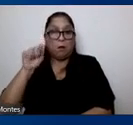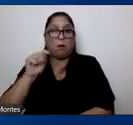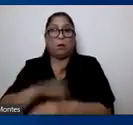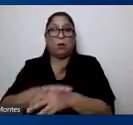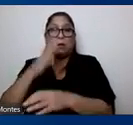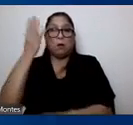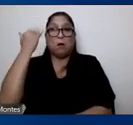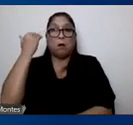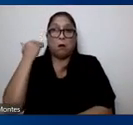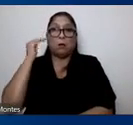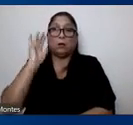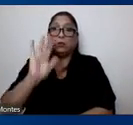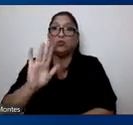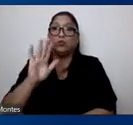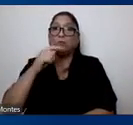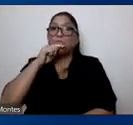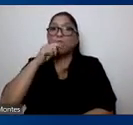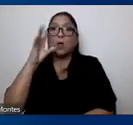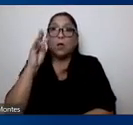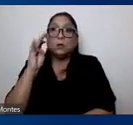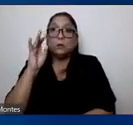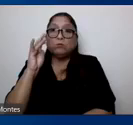entonces esposa